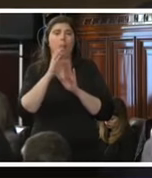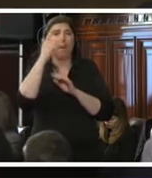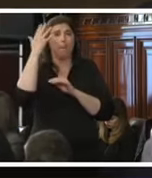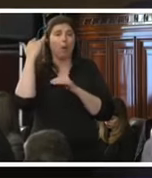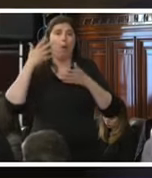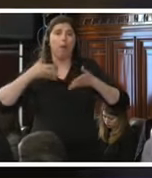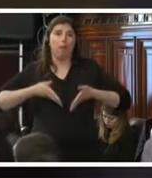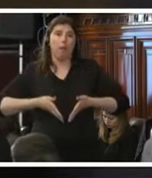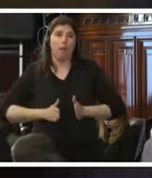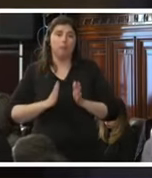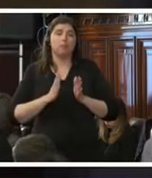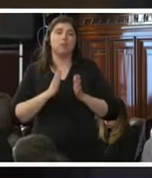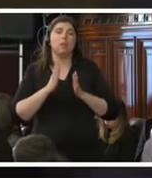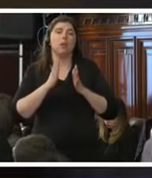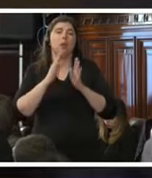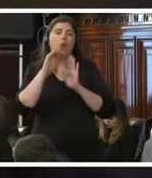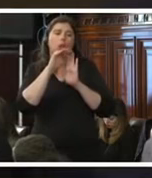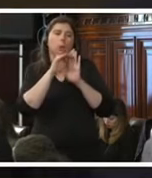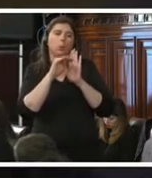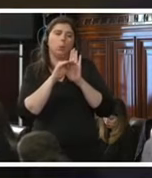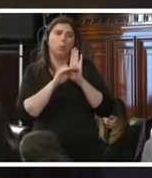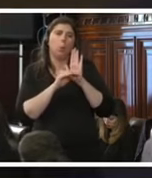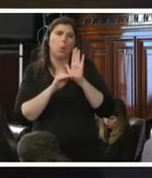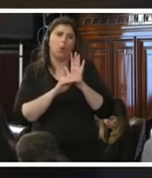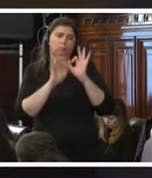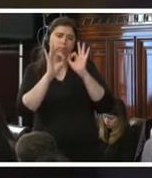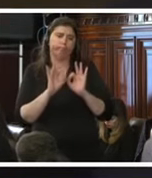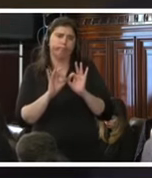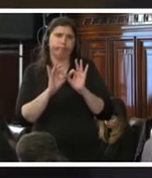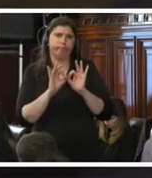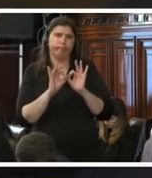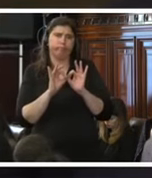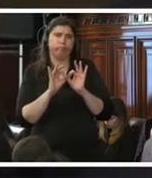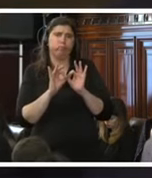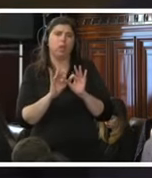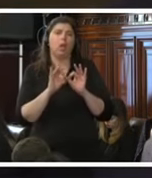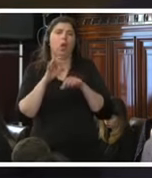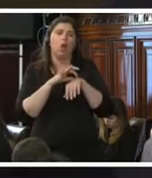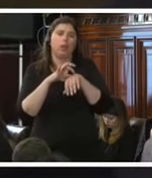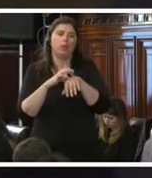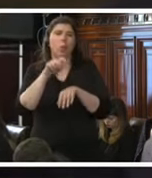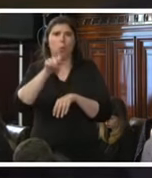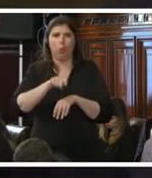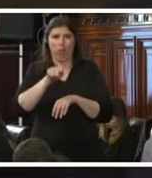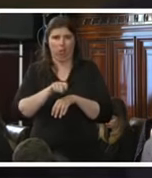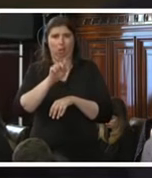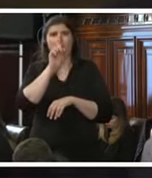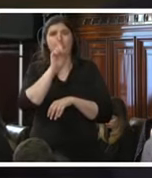con estructuras absolutamente verticales en orientación jurídica, desde 1813,